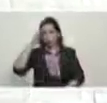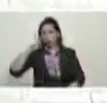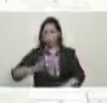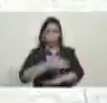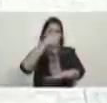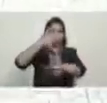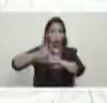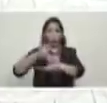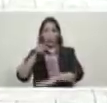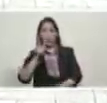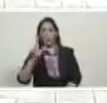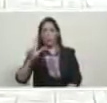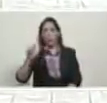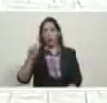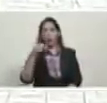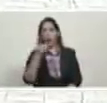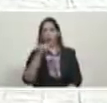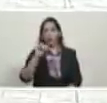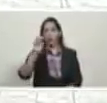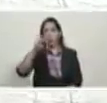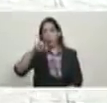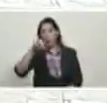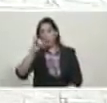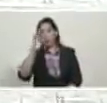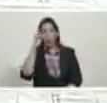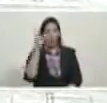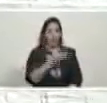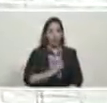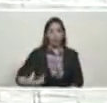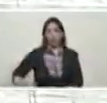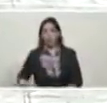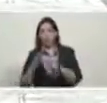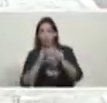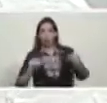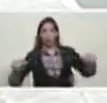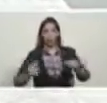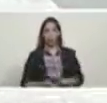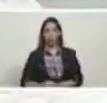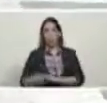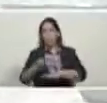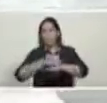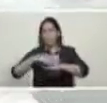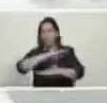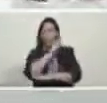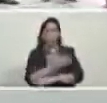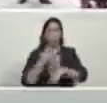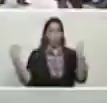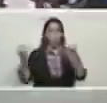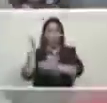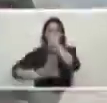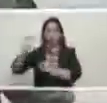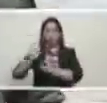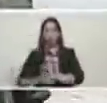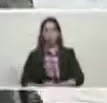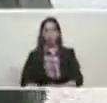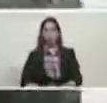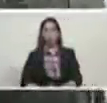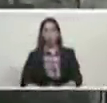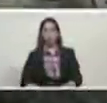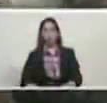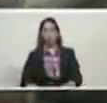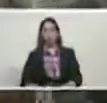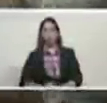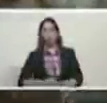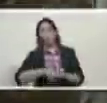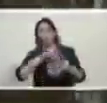Vladimir Padrino López, vicepresidente sectorial de Soberanía Política, Seguridad y Paz y ministro del Poder Popular para la Defensa, señor almirante en